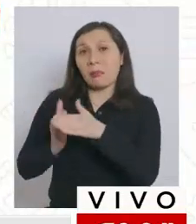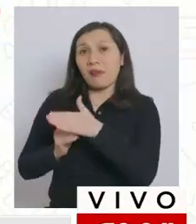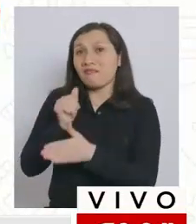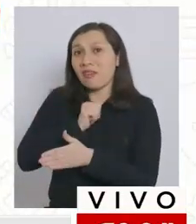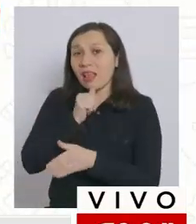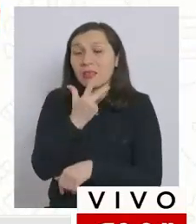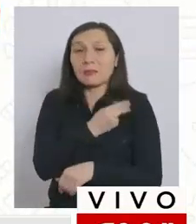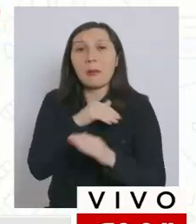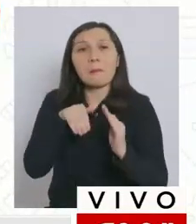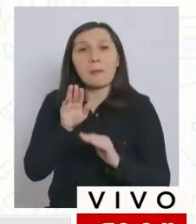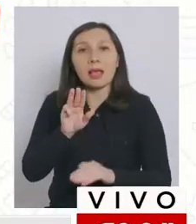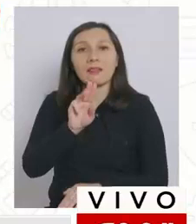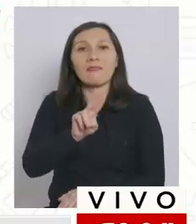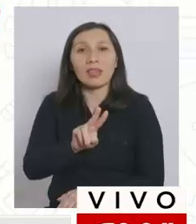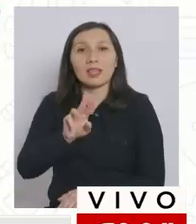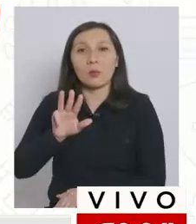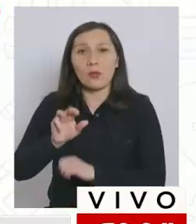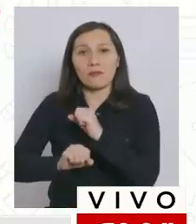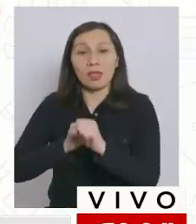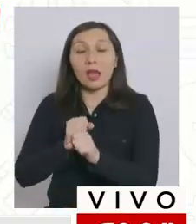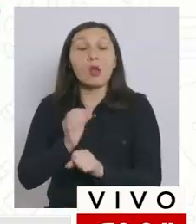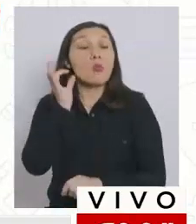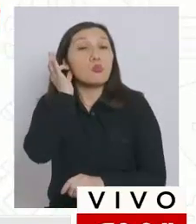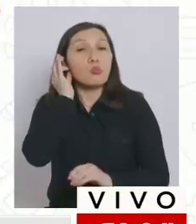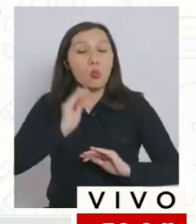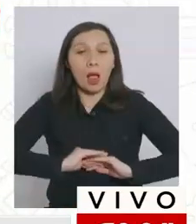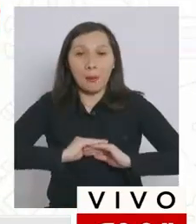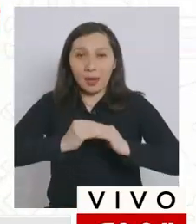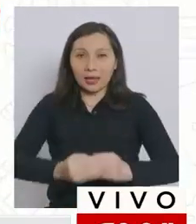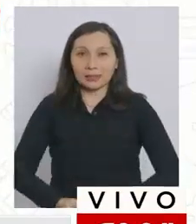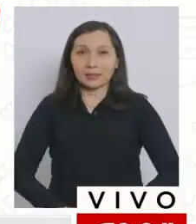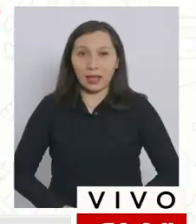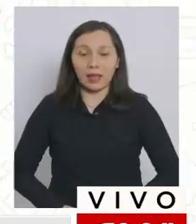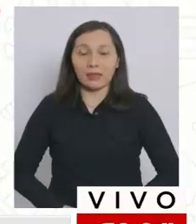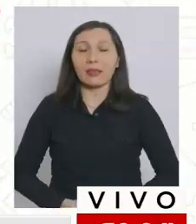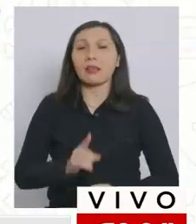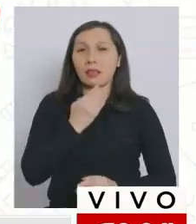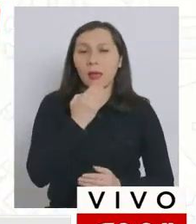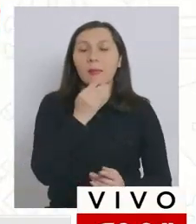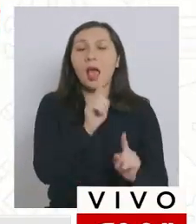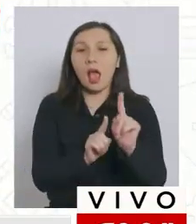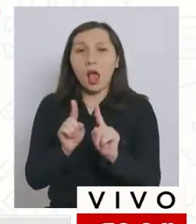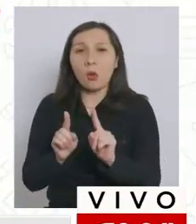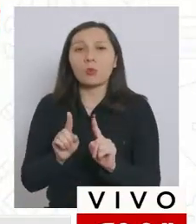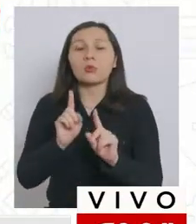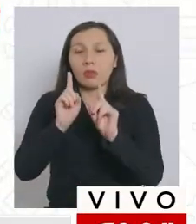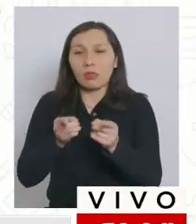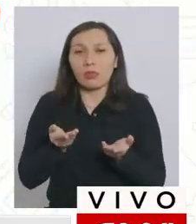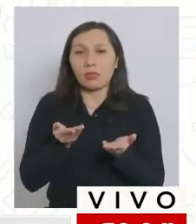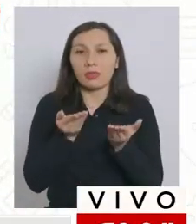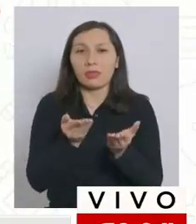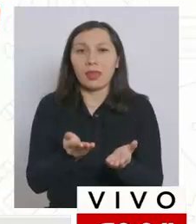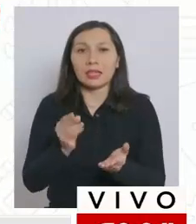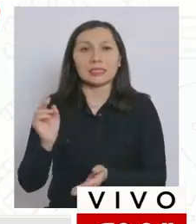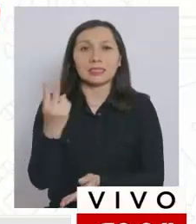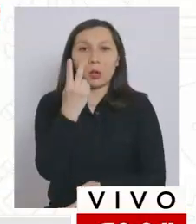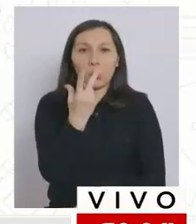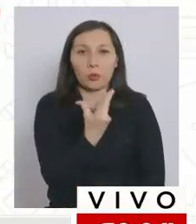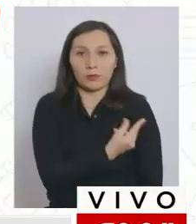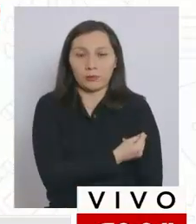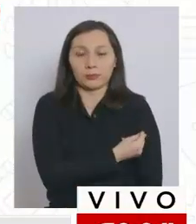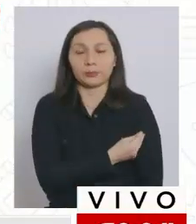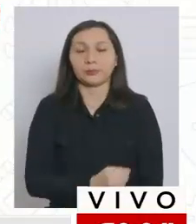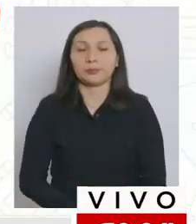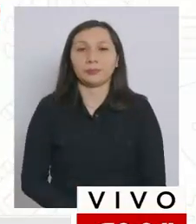mayores de 29 a las mujeres embarazadas y aquellos que les corresponde la segunda 2